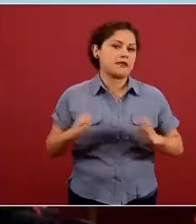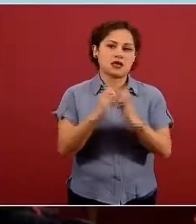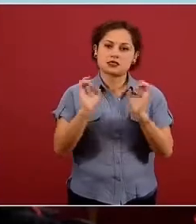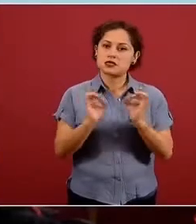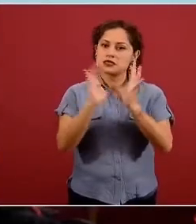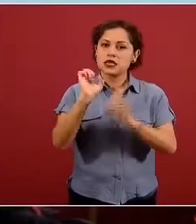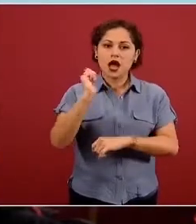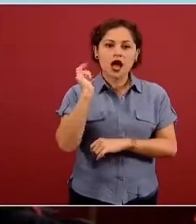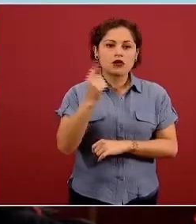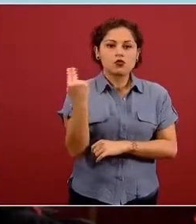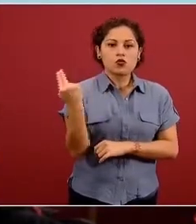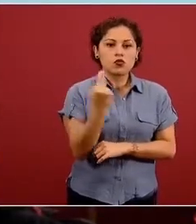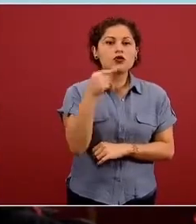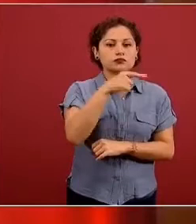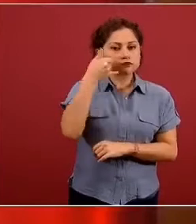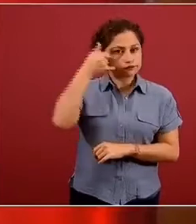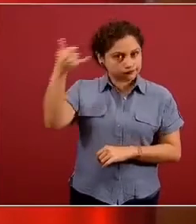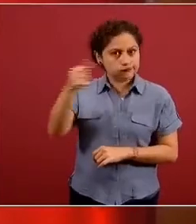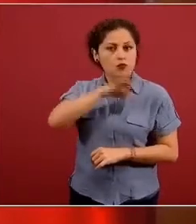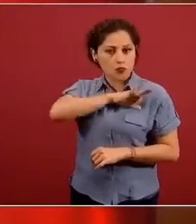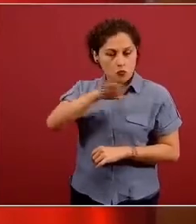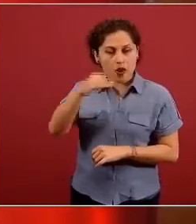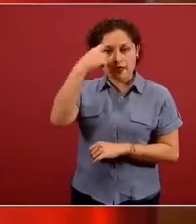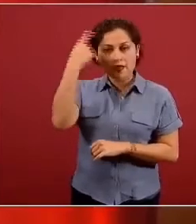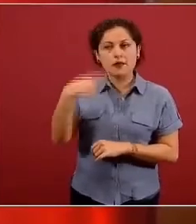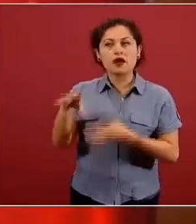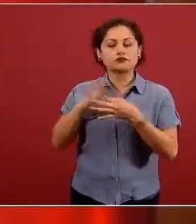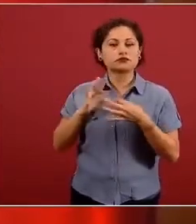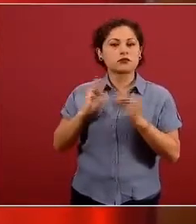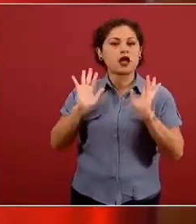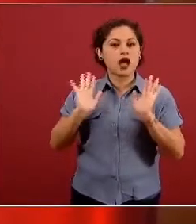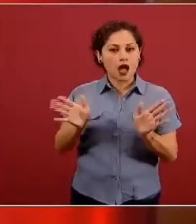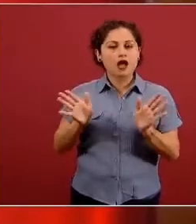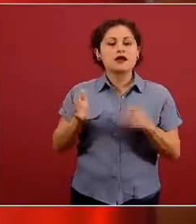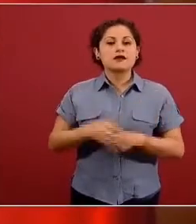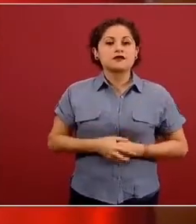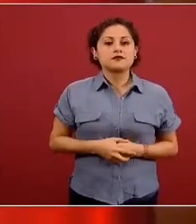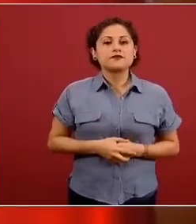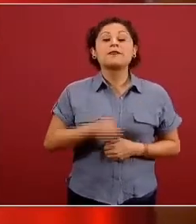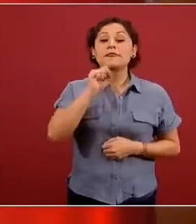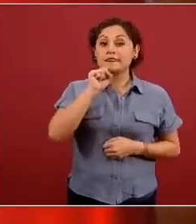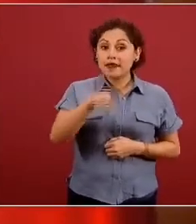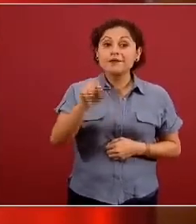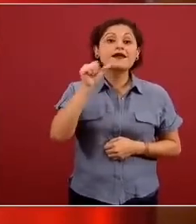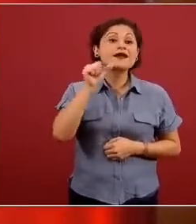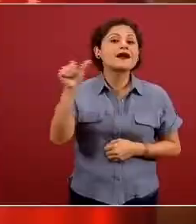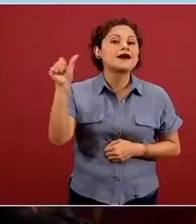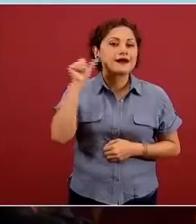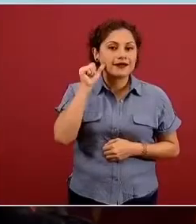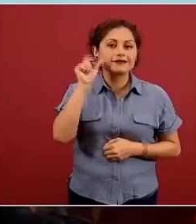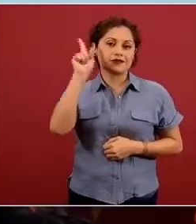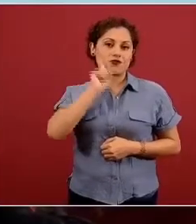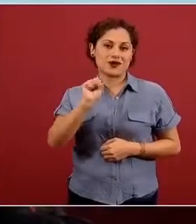una necesidad de información y asesoría urgentes. Y también, ya desde ayer, su sana distancia a través